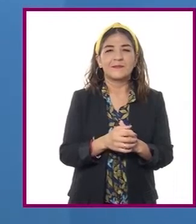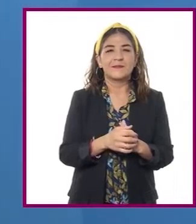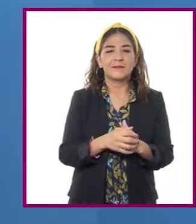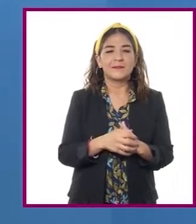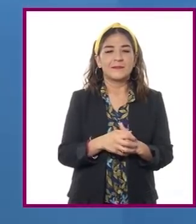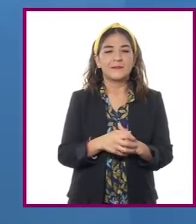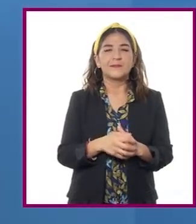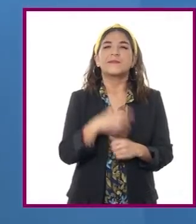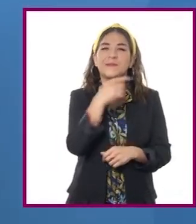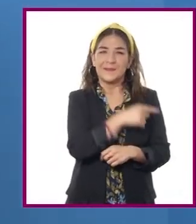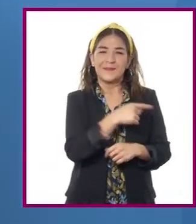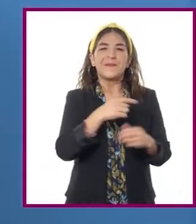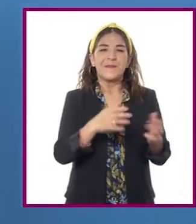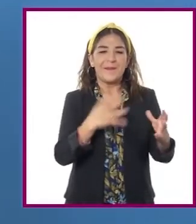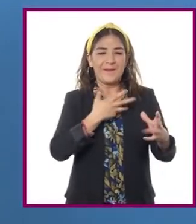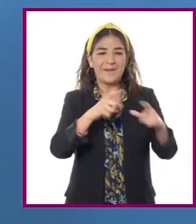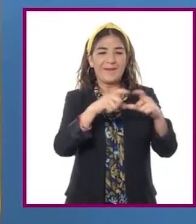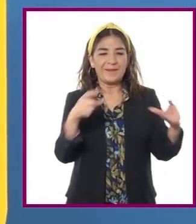Aquí están.